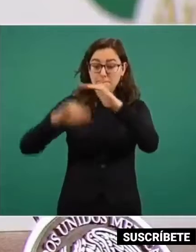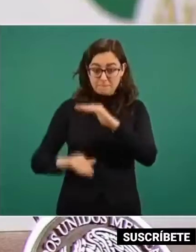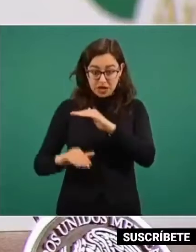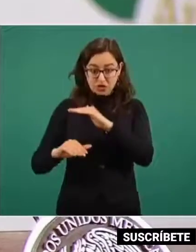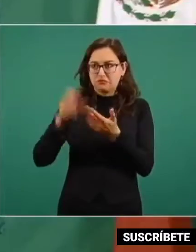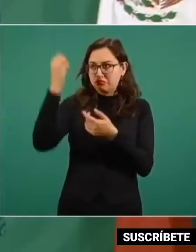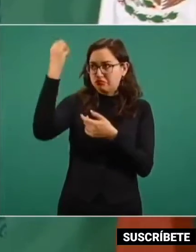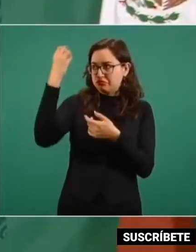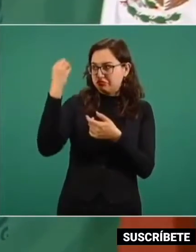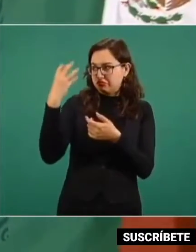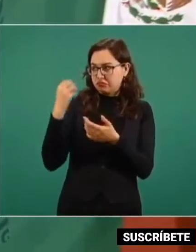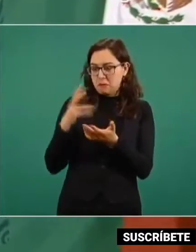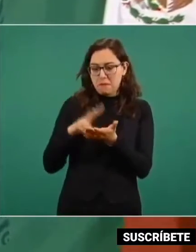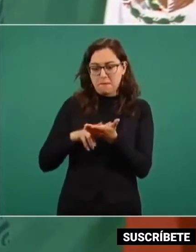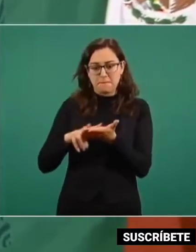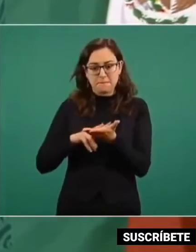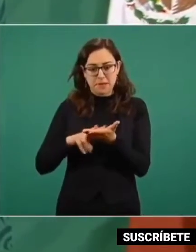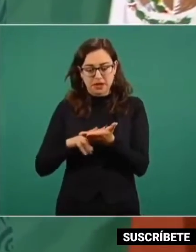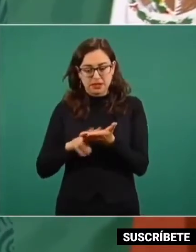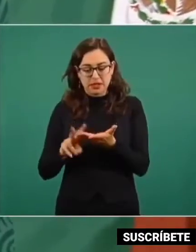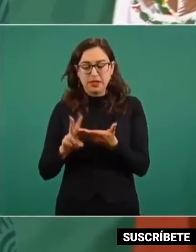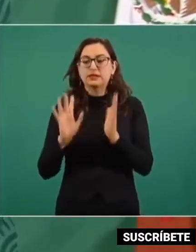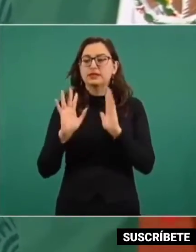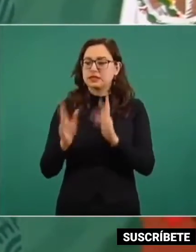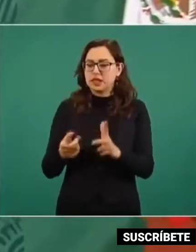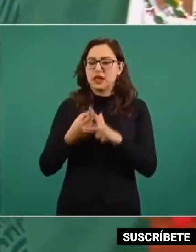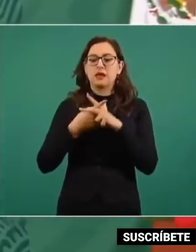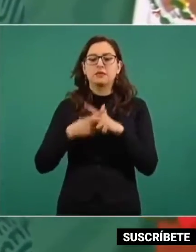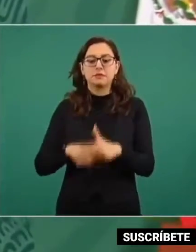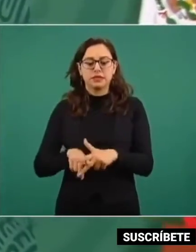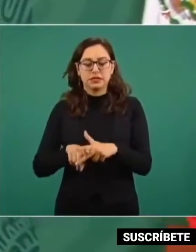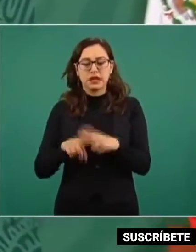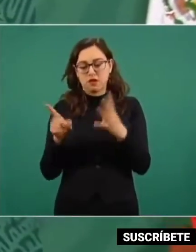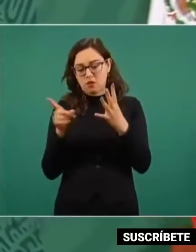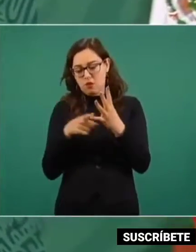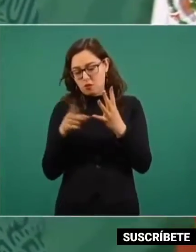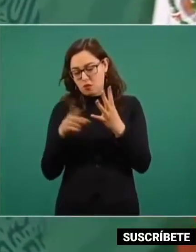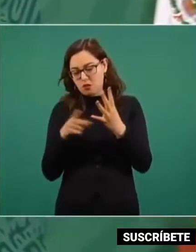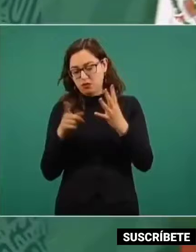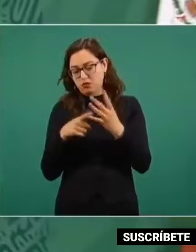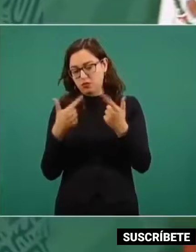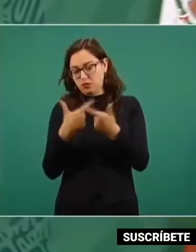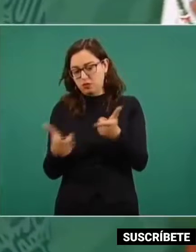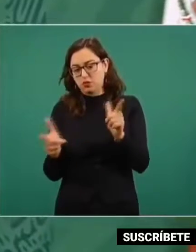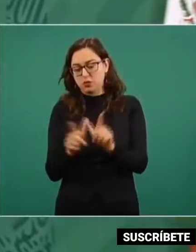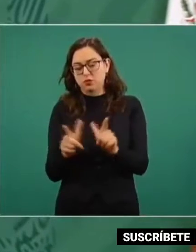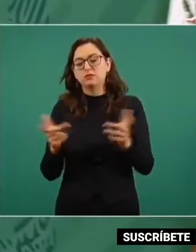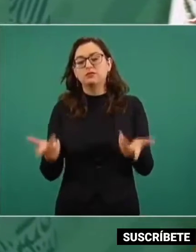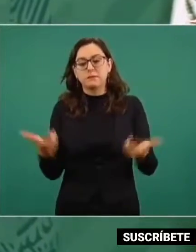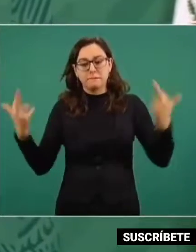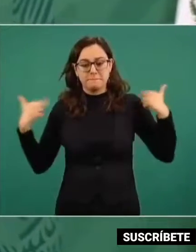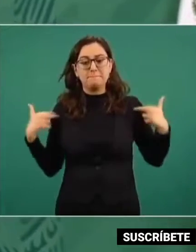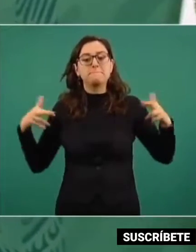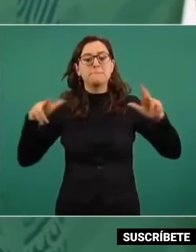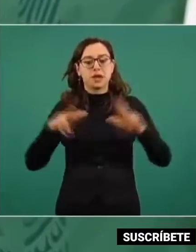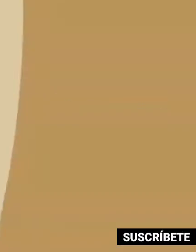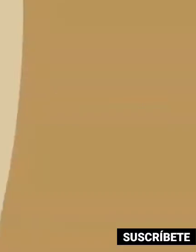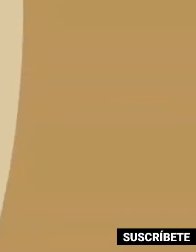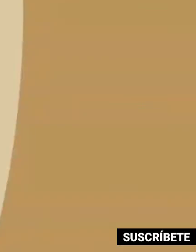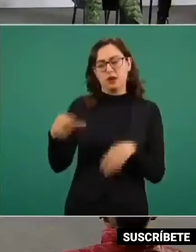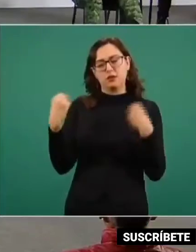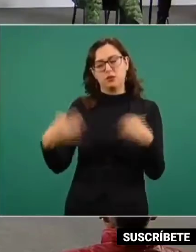tiempo se va a vacunar a maestros para el regreso a clases presenciales.